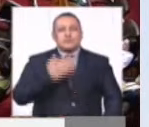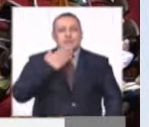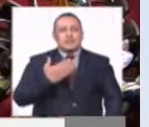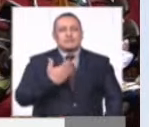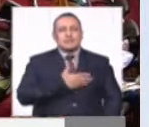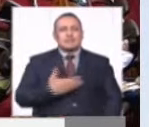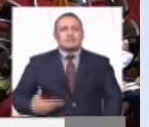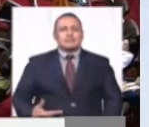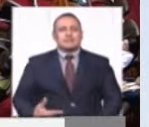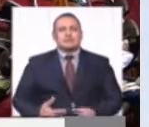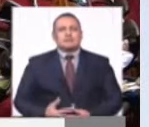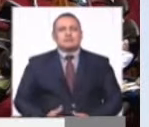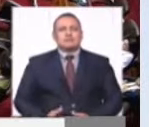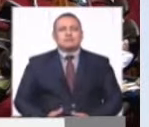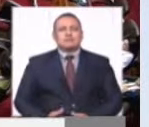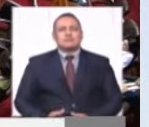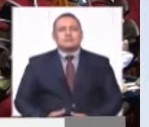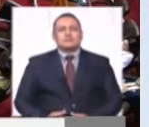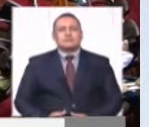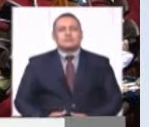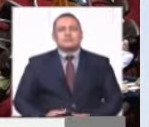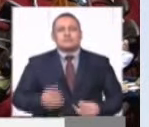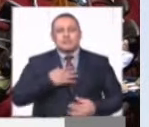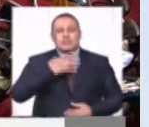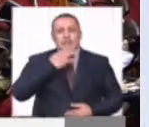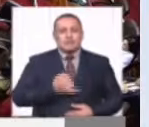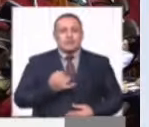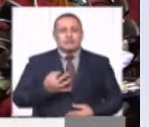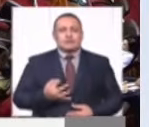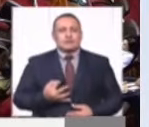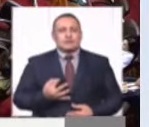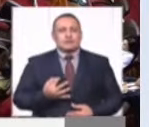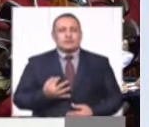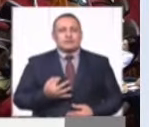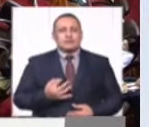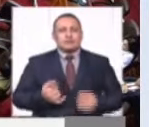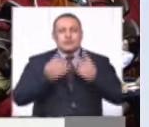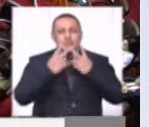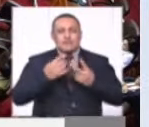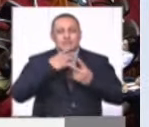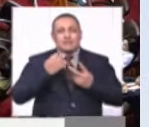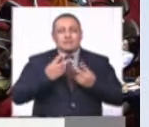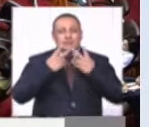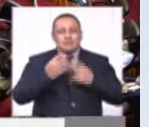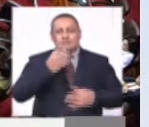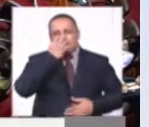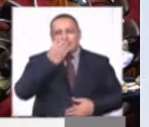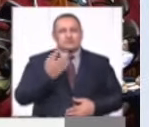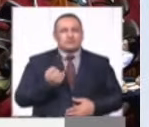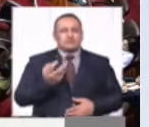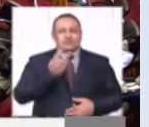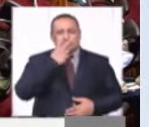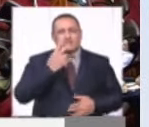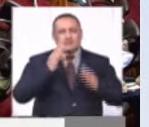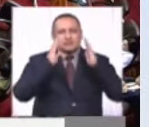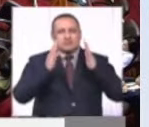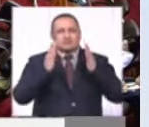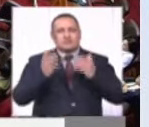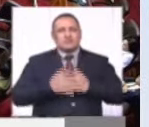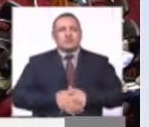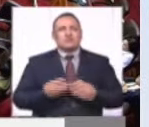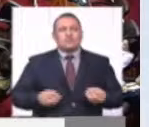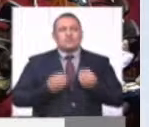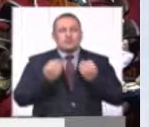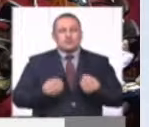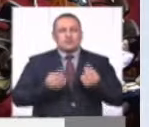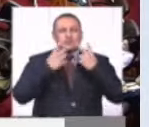señor presidente. La verdad que resulta gracioso escuchar,